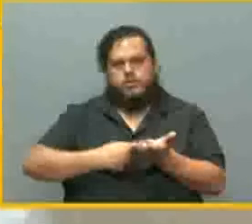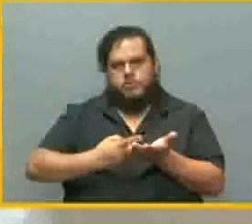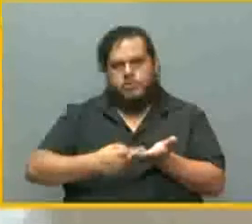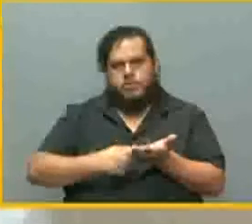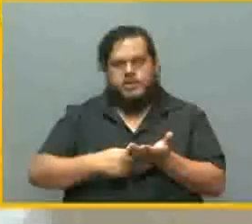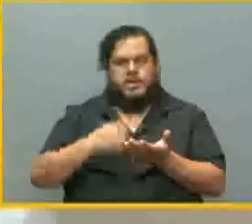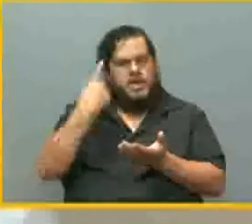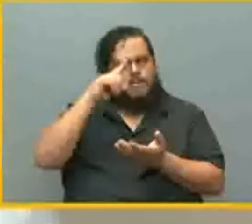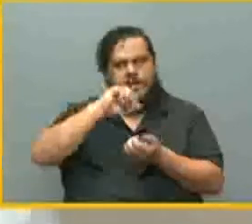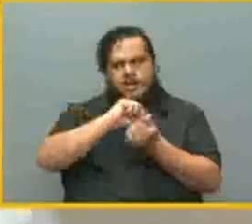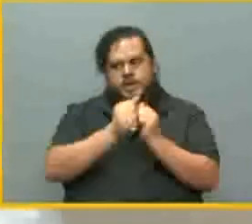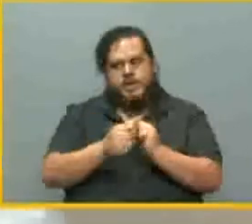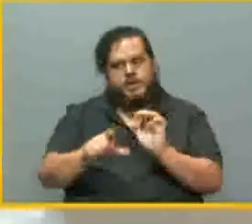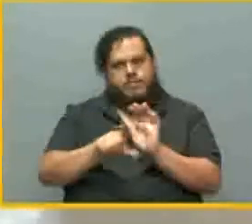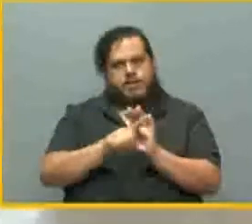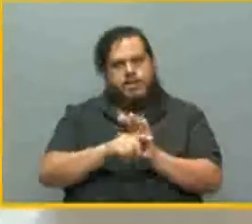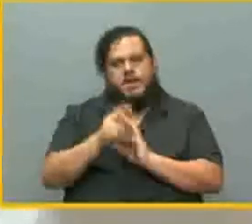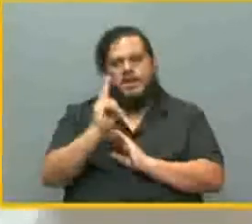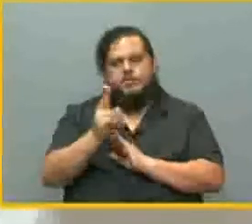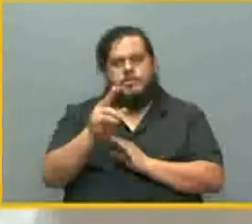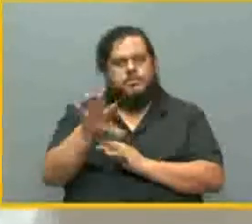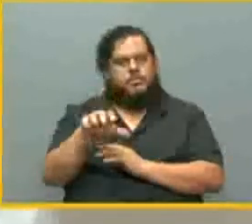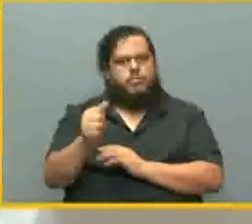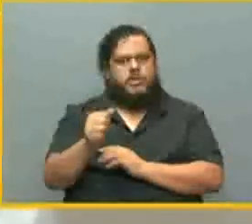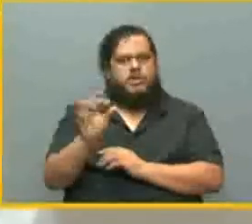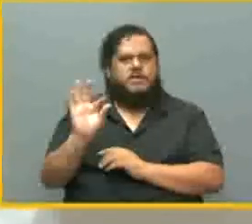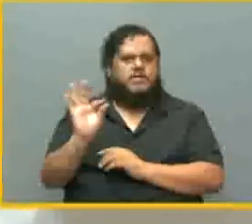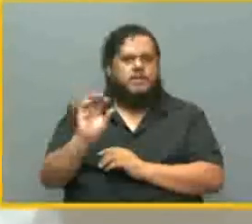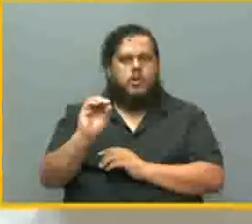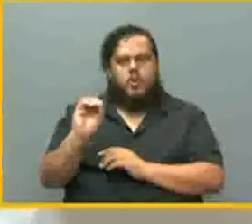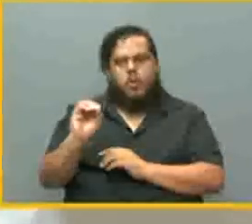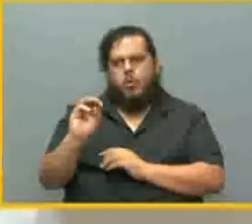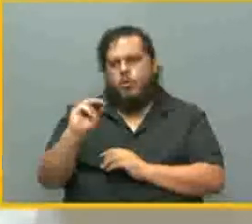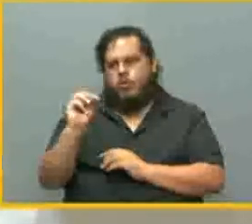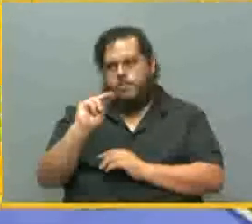convierte en ley el mismo mes de febrero o marzo más tarde